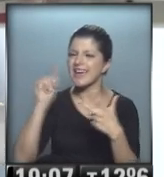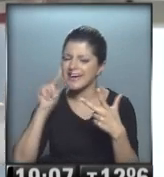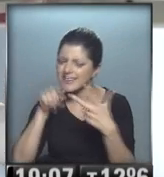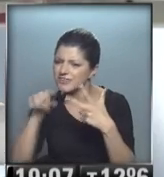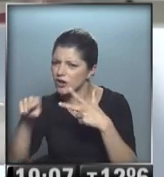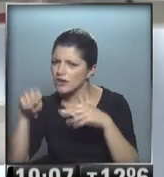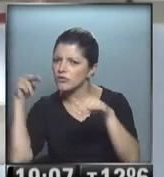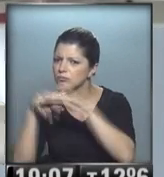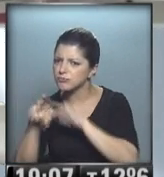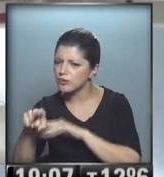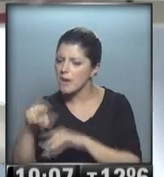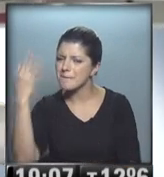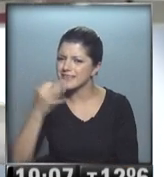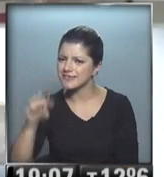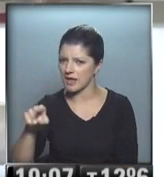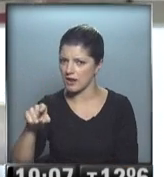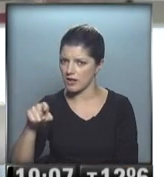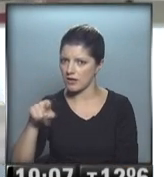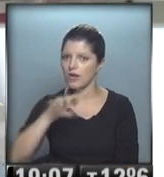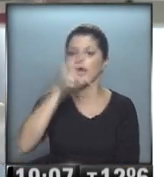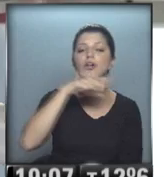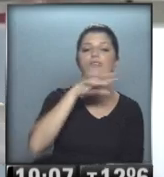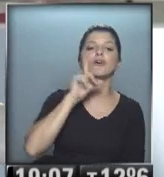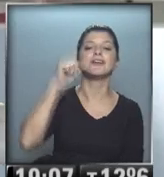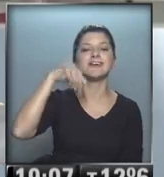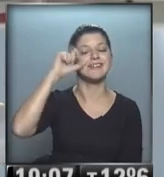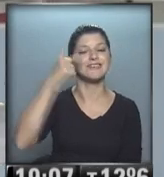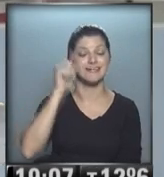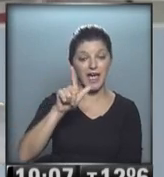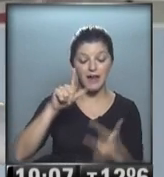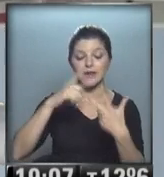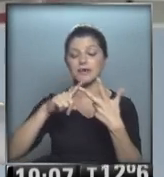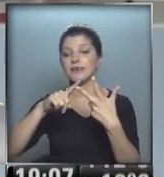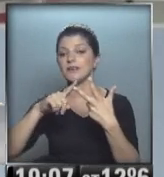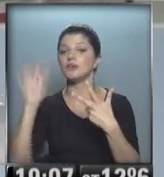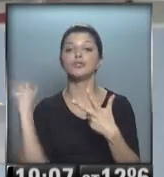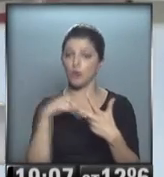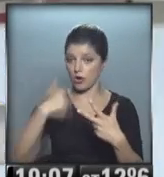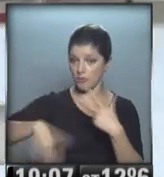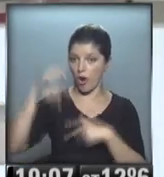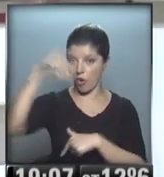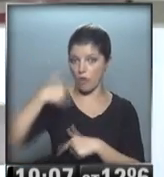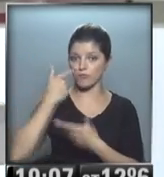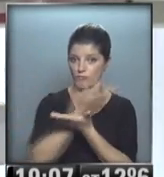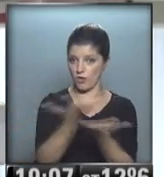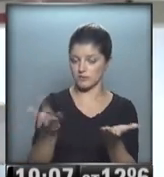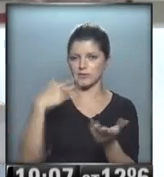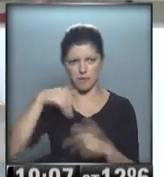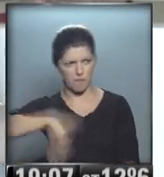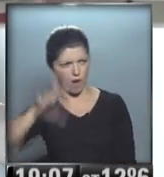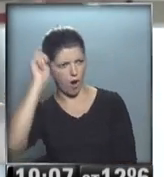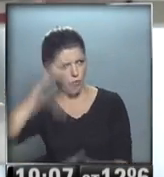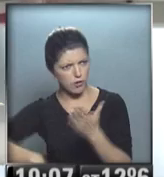mamógrafo especial, el otro lineal que no me acuerdo el nombre, y todo lo que estamos poniendo hoy. Además vamos a firmar, creo, un